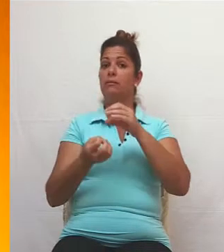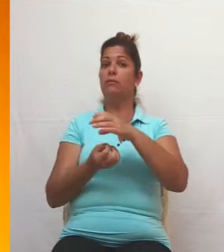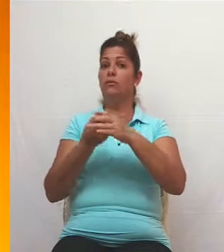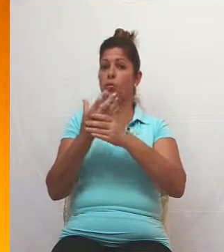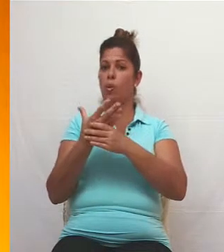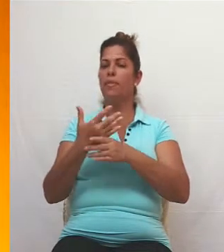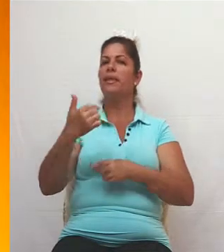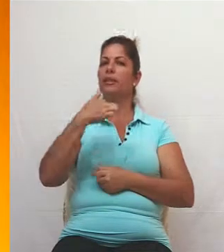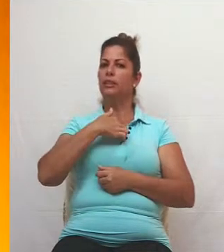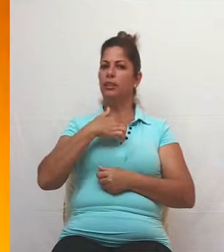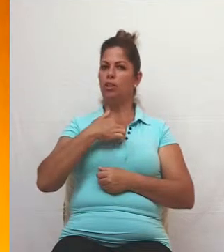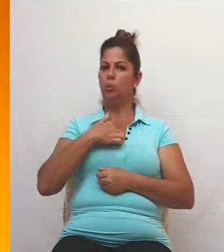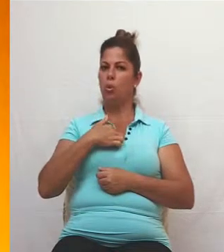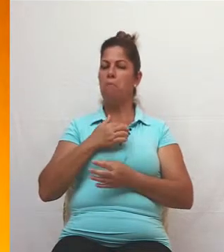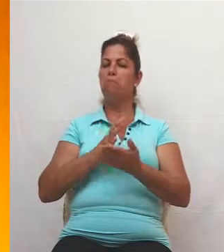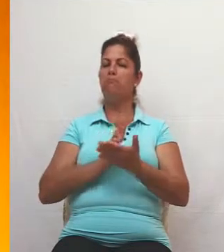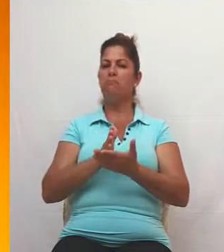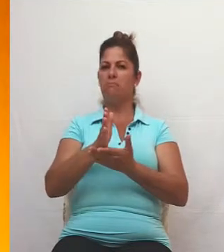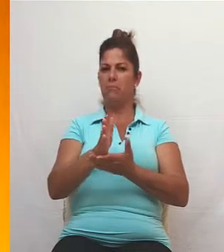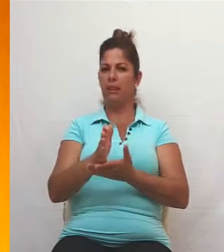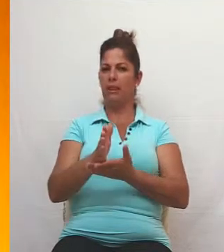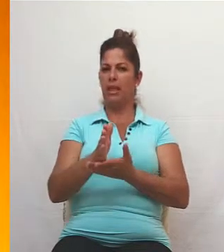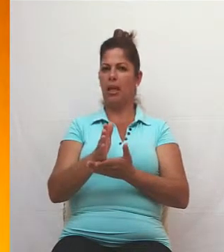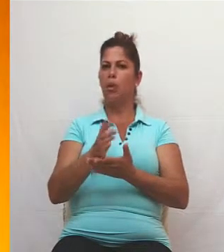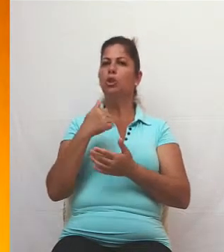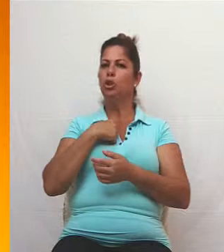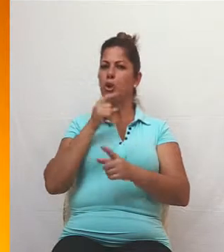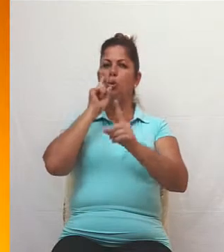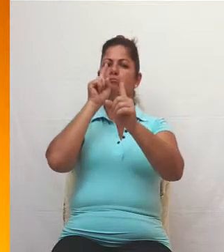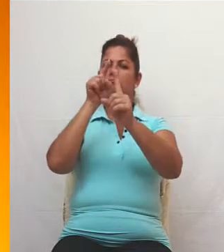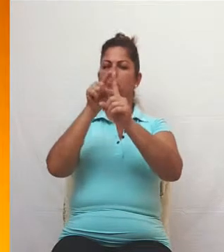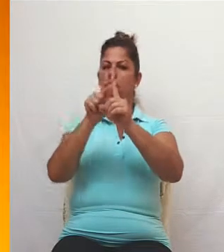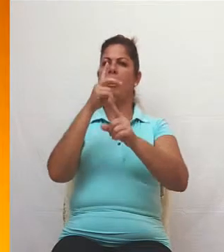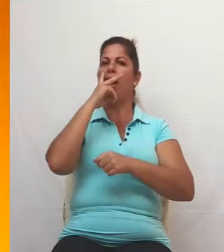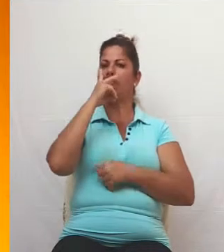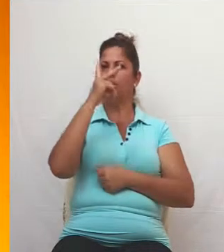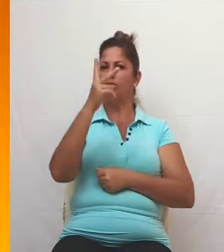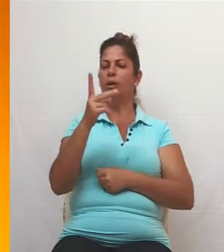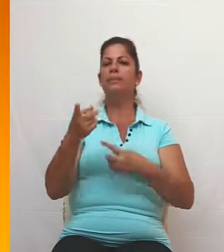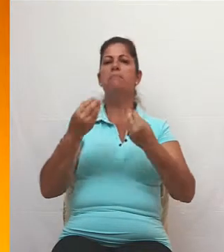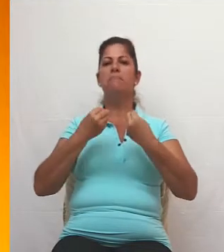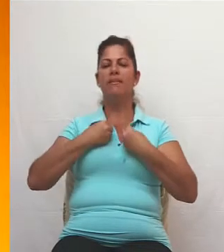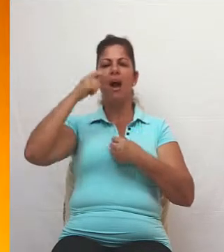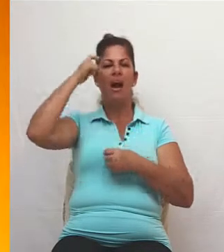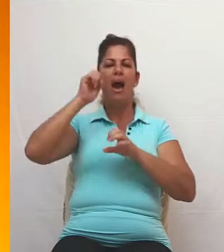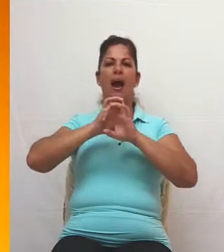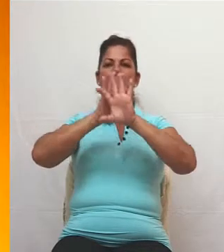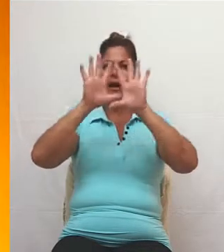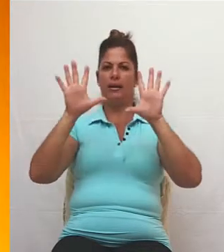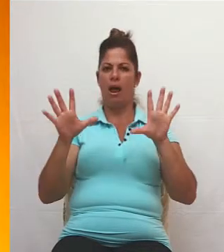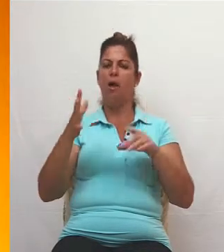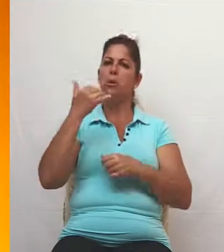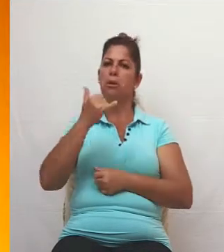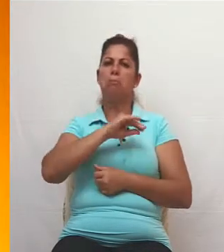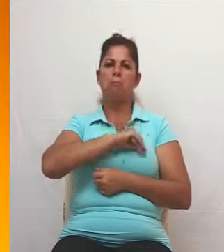la segunda que surge de mantenerme intencionadamente atento a una sensación me llena